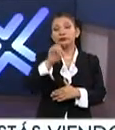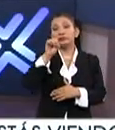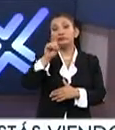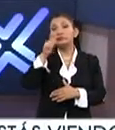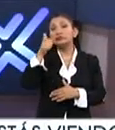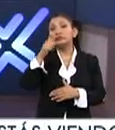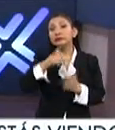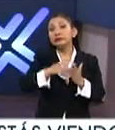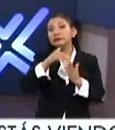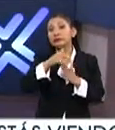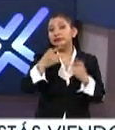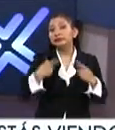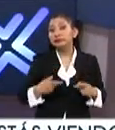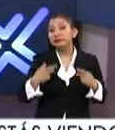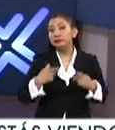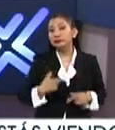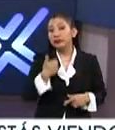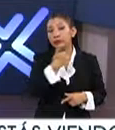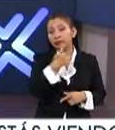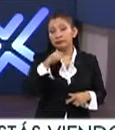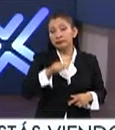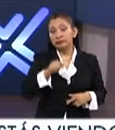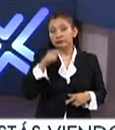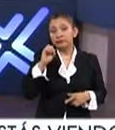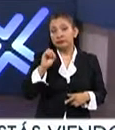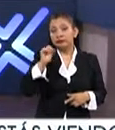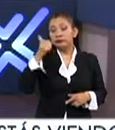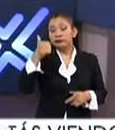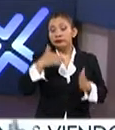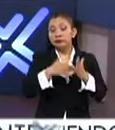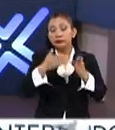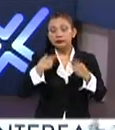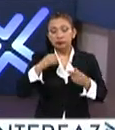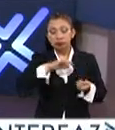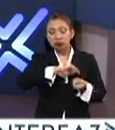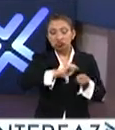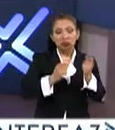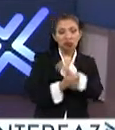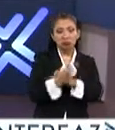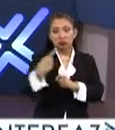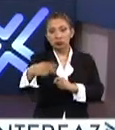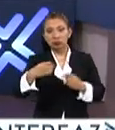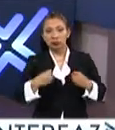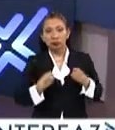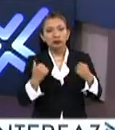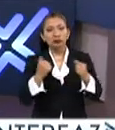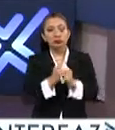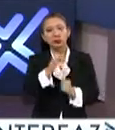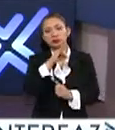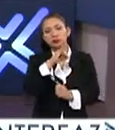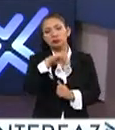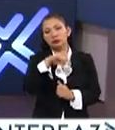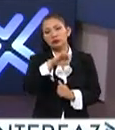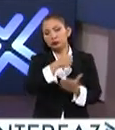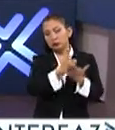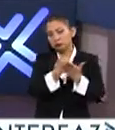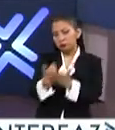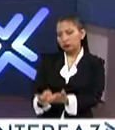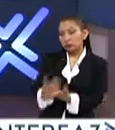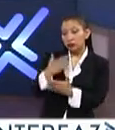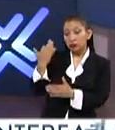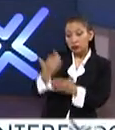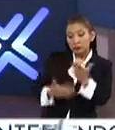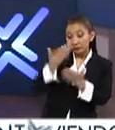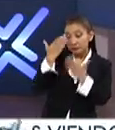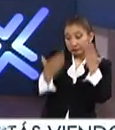de personas, es decir, 6.606 millones de personas han transformado sus vidas a través del INEA, saliendo del rezago en